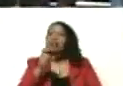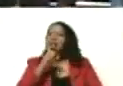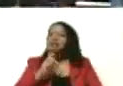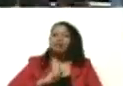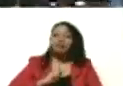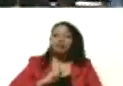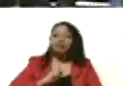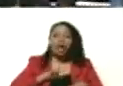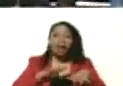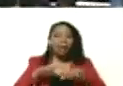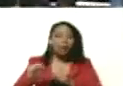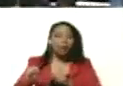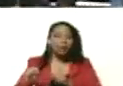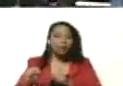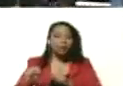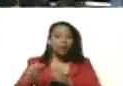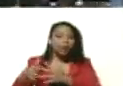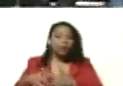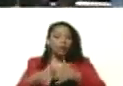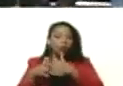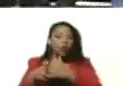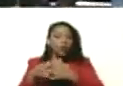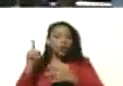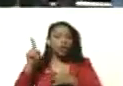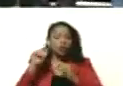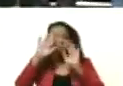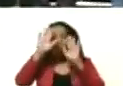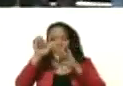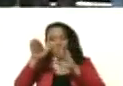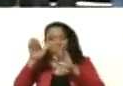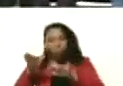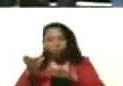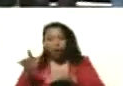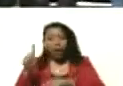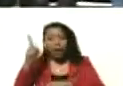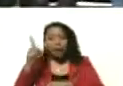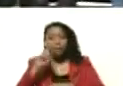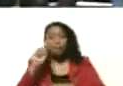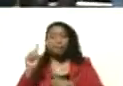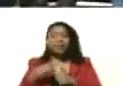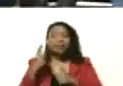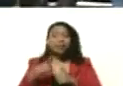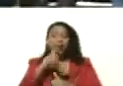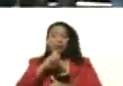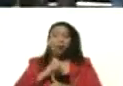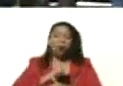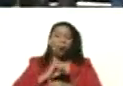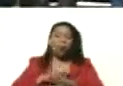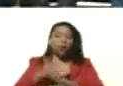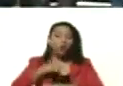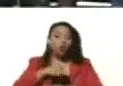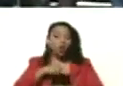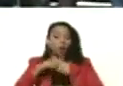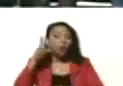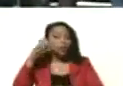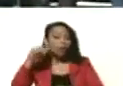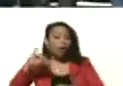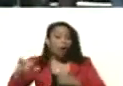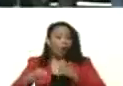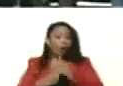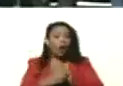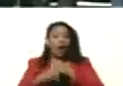imperialismo norteamericano y sus lacayos. Ese es el enemigo principal. Porque cuando nosotros aquí escuchamos a Juanito Alimaña, no